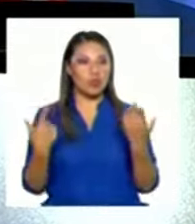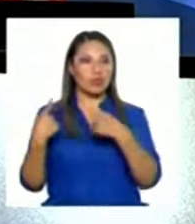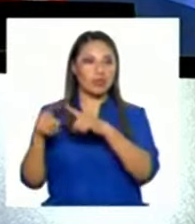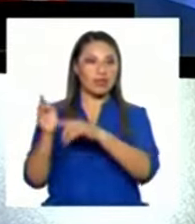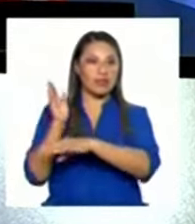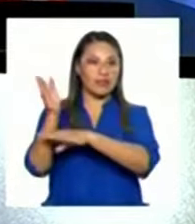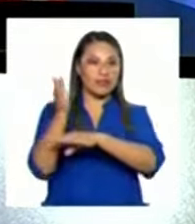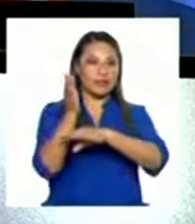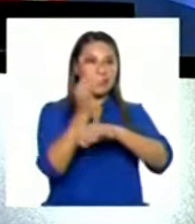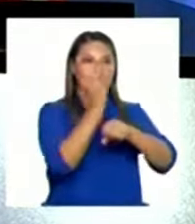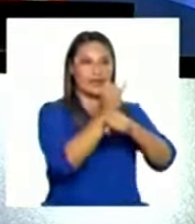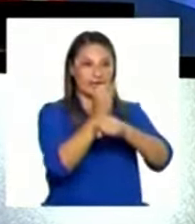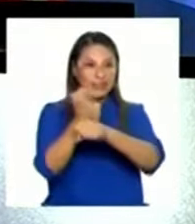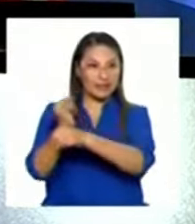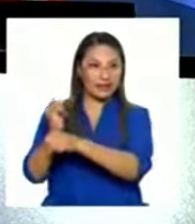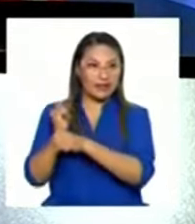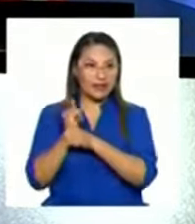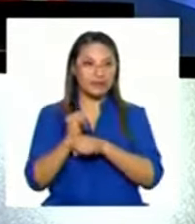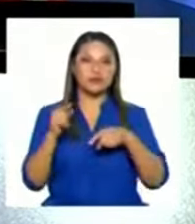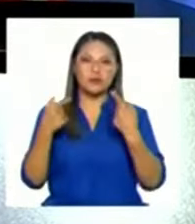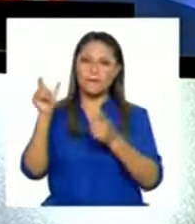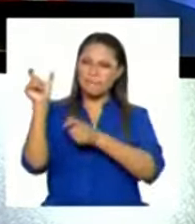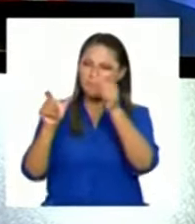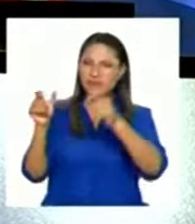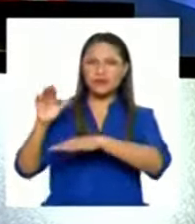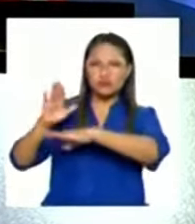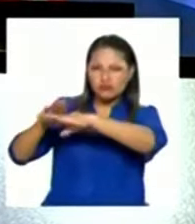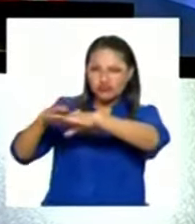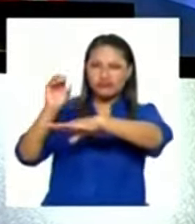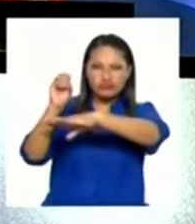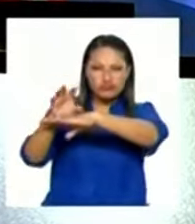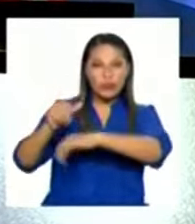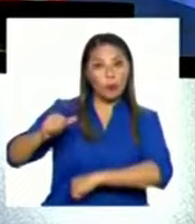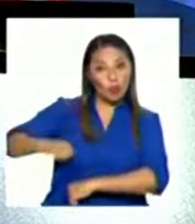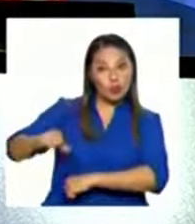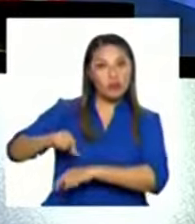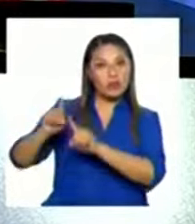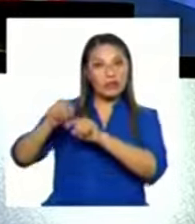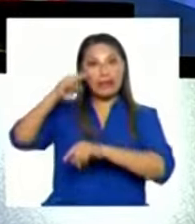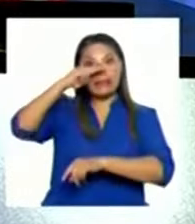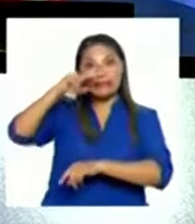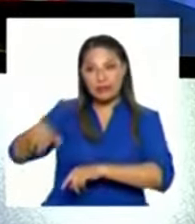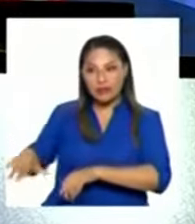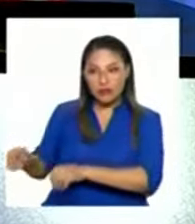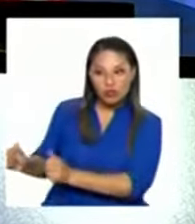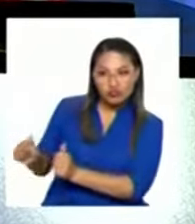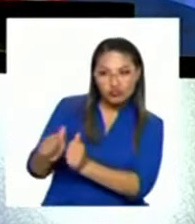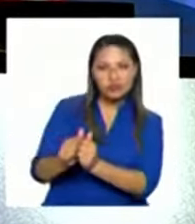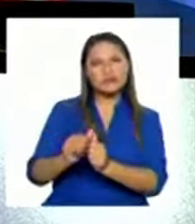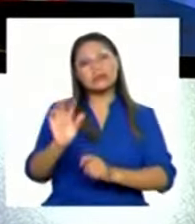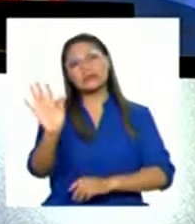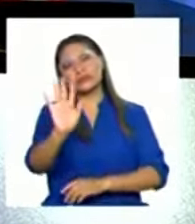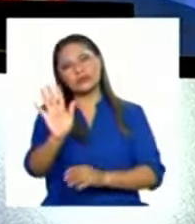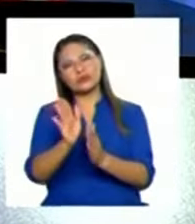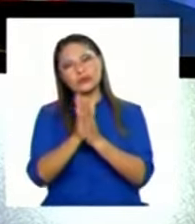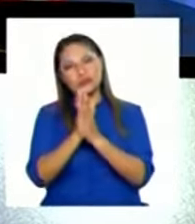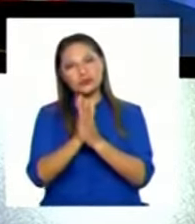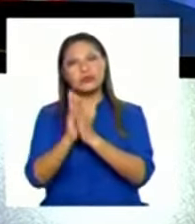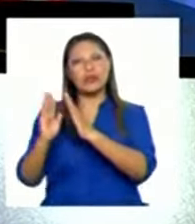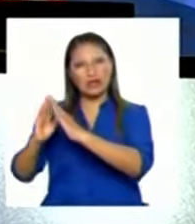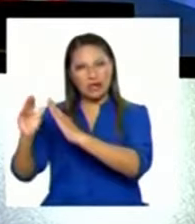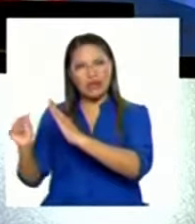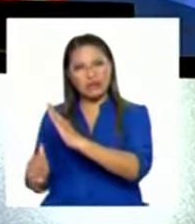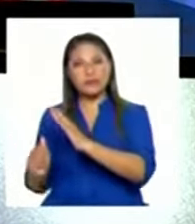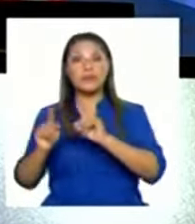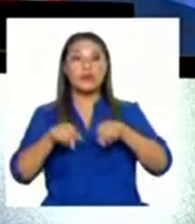centro histórico, la municipalidad recomienda a la población no llevar a menores de edad. Así es, también dio cuenta del cierre de templos